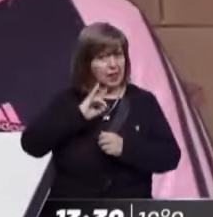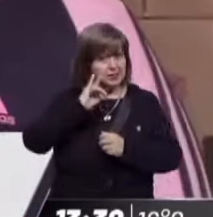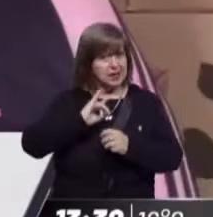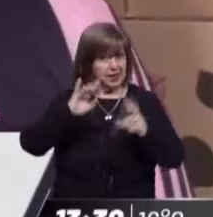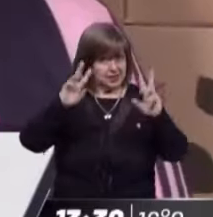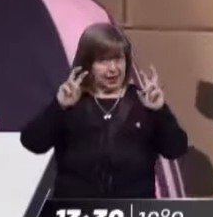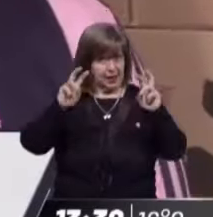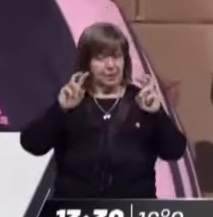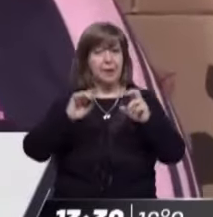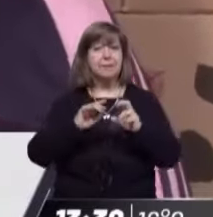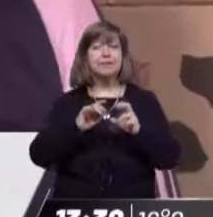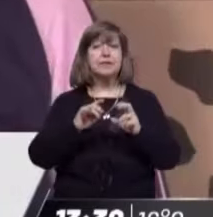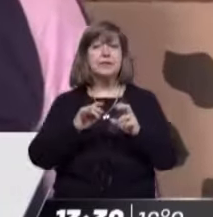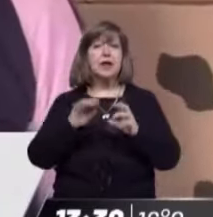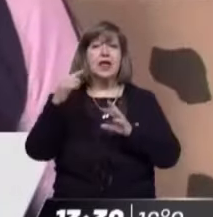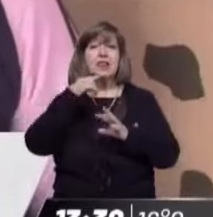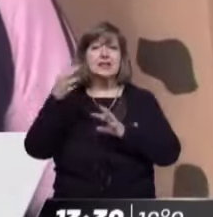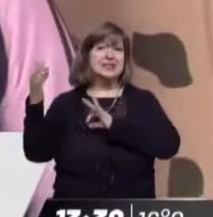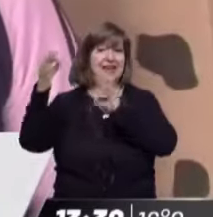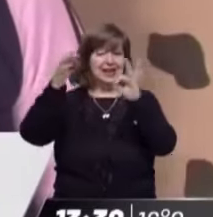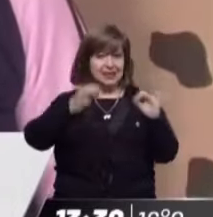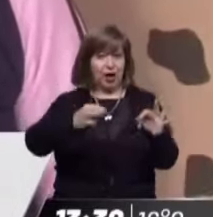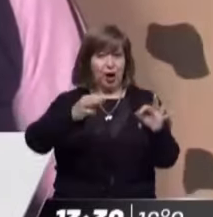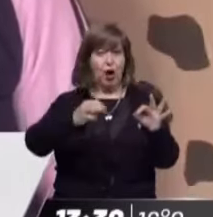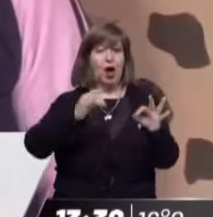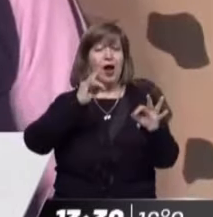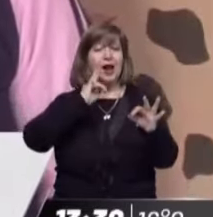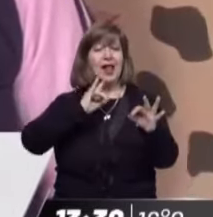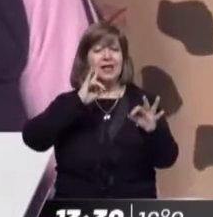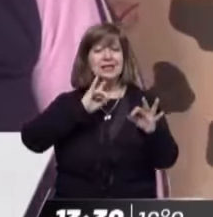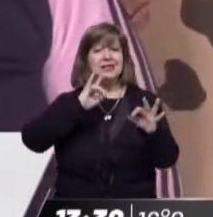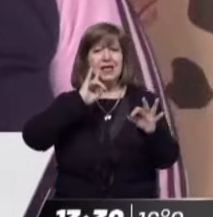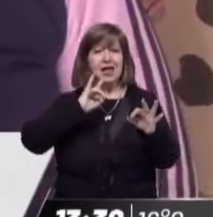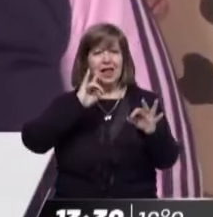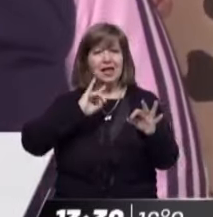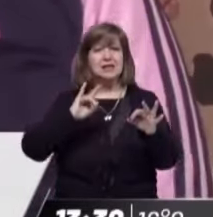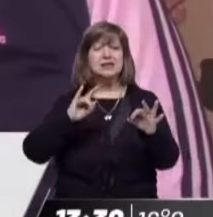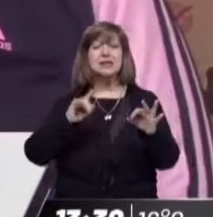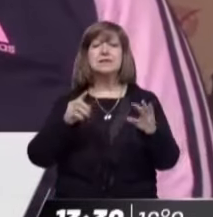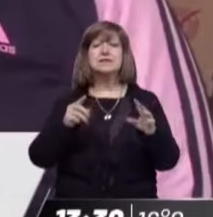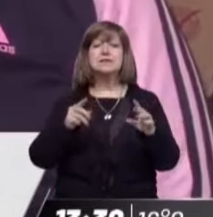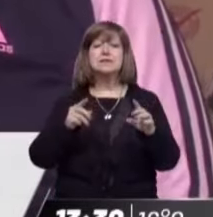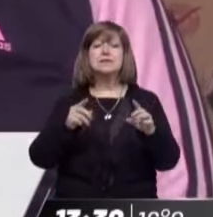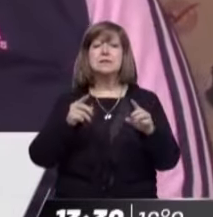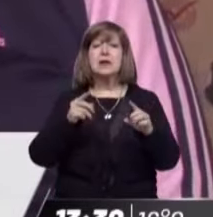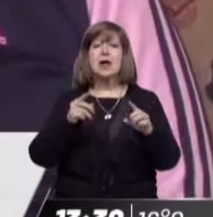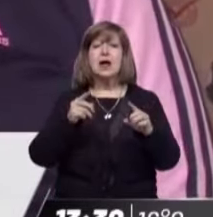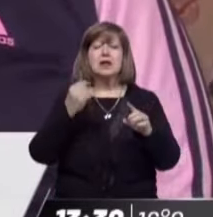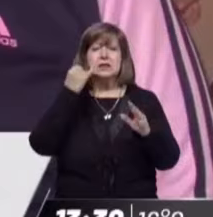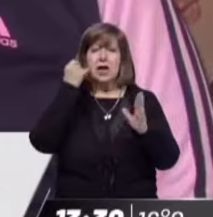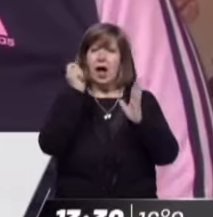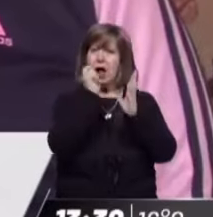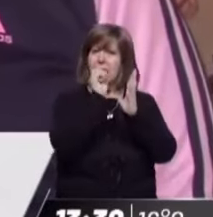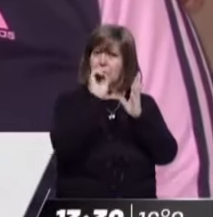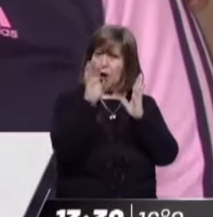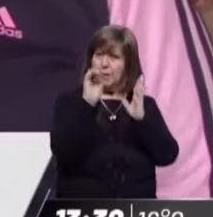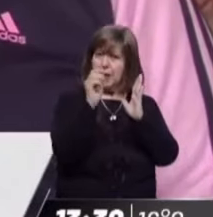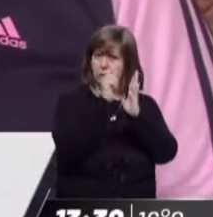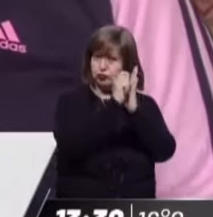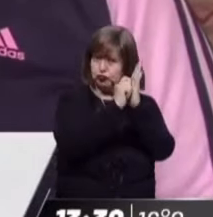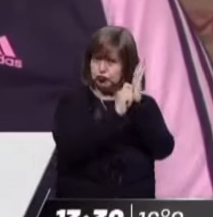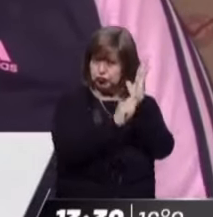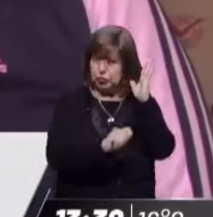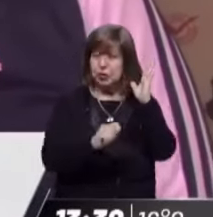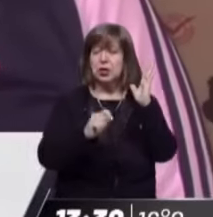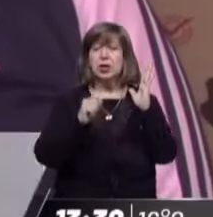arrancó el móvil y decíamos llegó una determinada cantidad de leche a horneritos hay nómina Porque me imagino alguna mamá que está